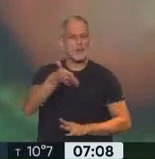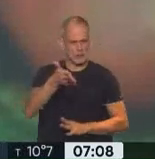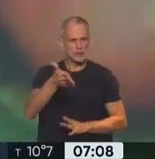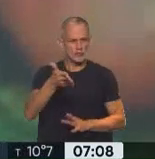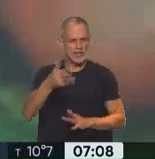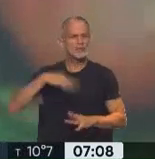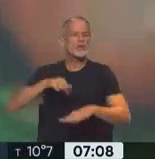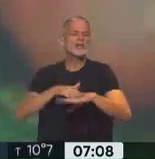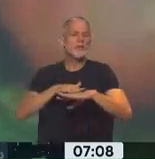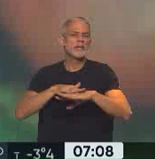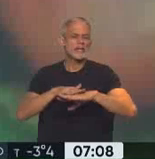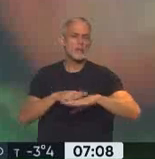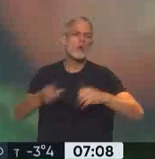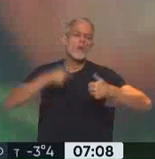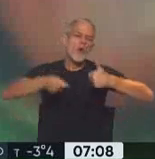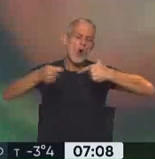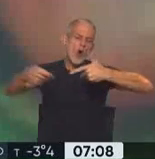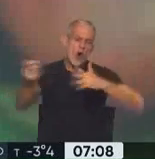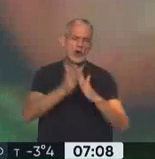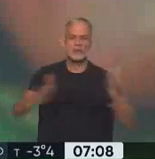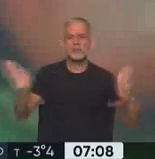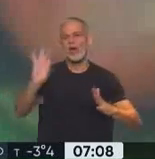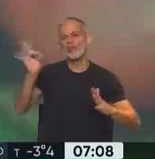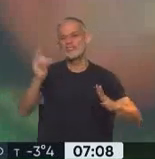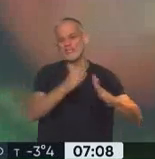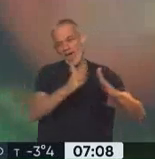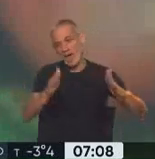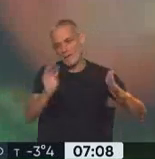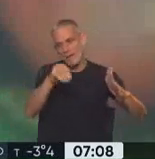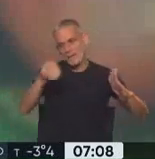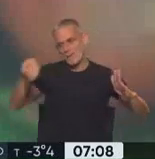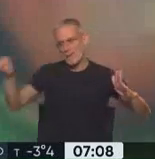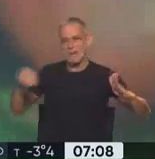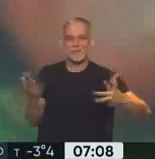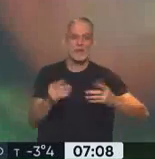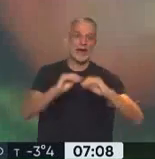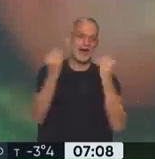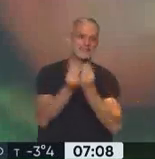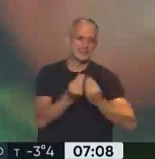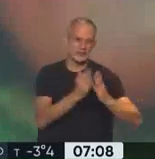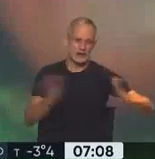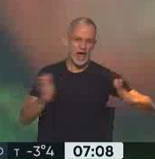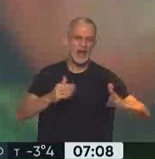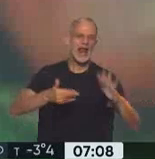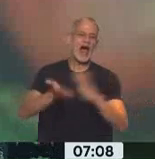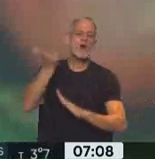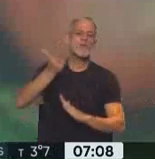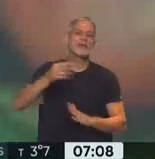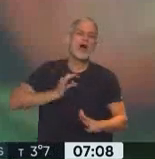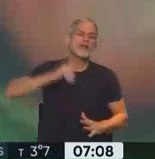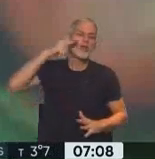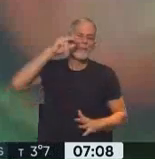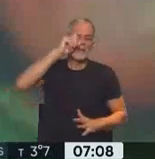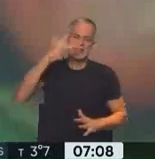salario mínimo en varias cuotas. Terminaba recién en diciembre, es decir, que esa totalidad, ese aumento se iba a ver recién en el